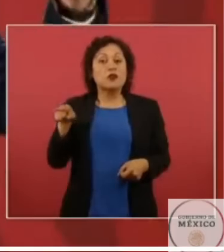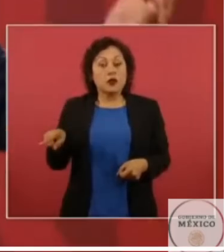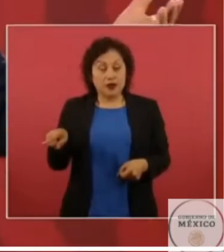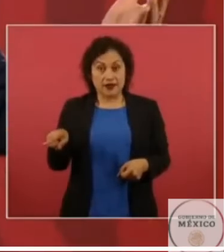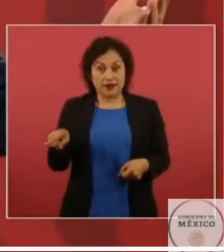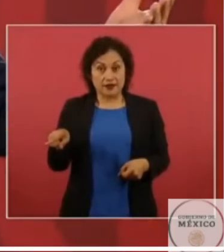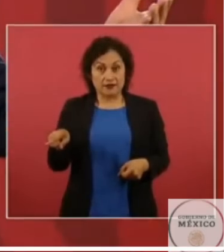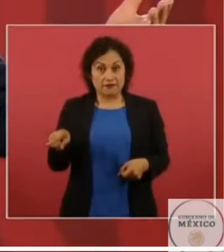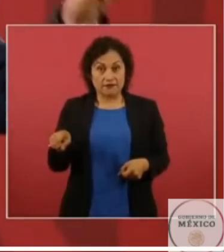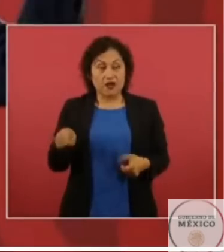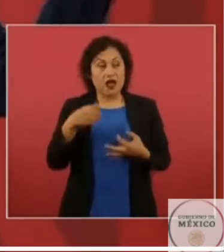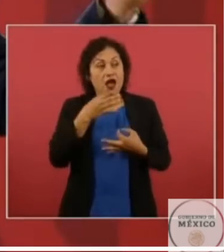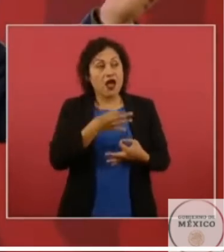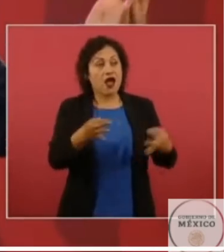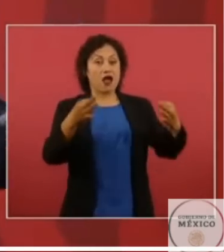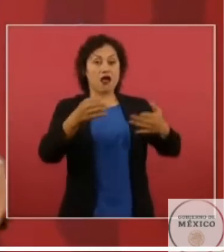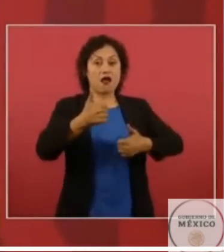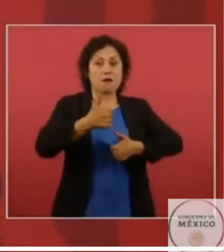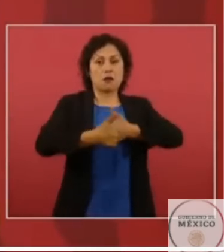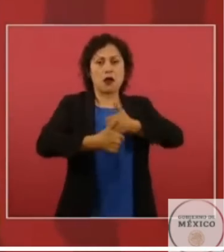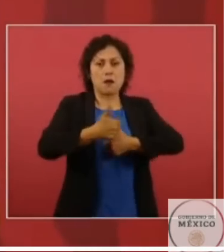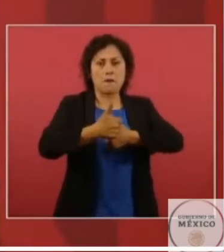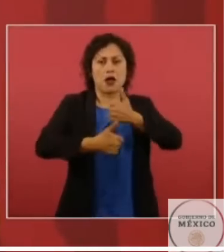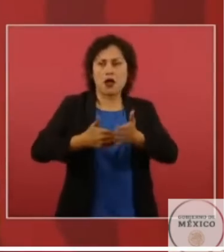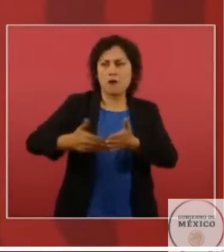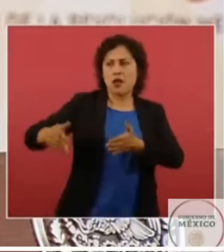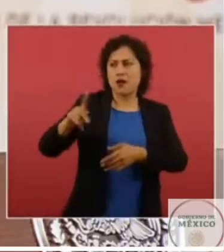movimiento democrático opositor.